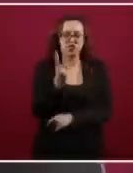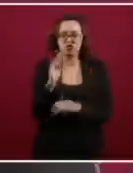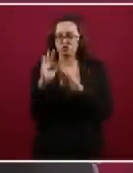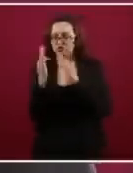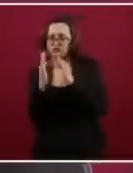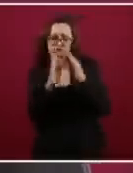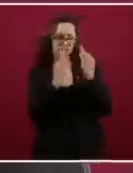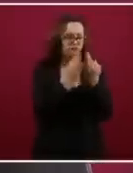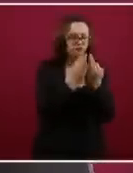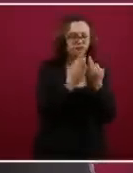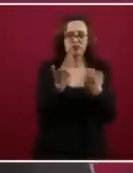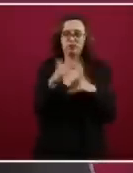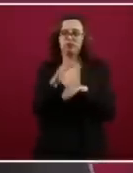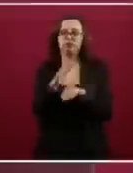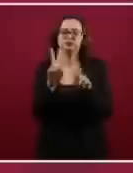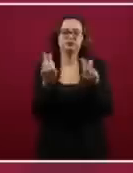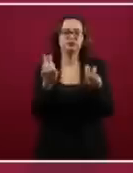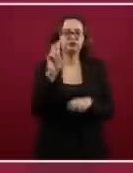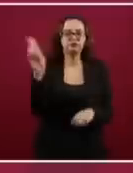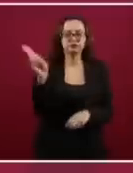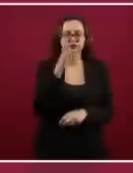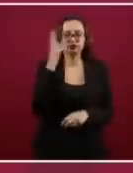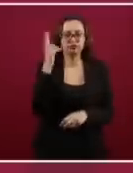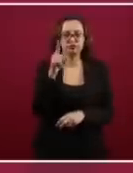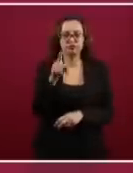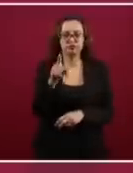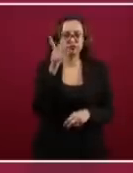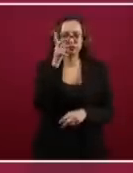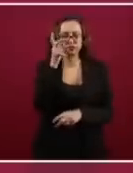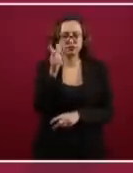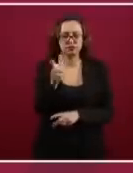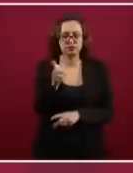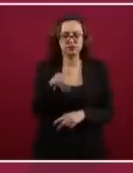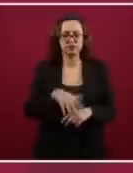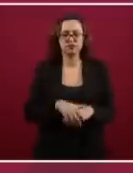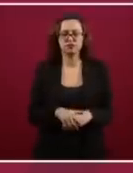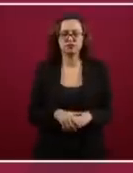sobre lo de la Universidad de Hidalgo.